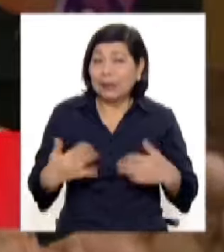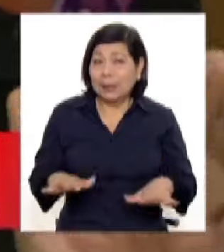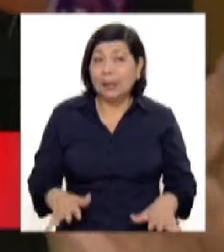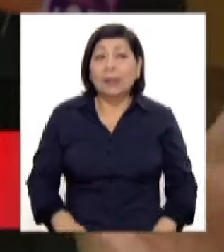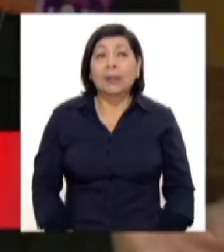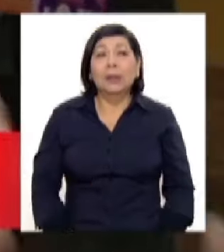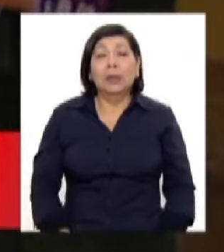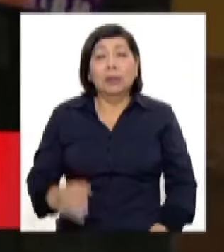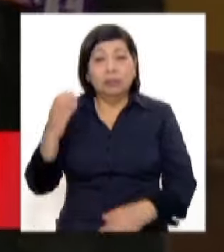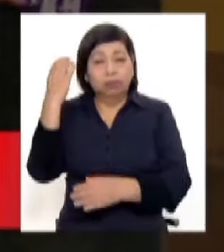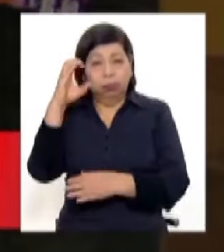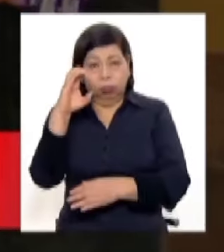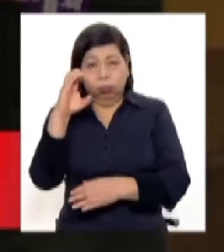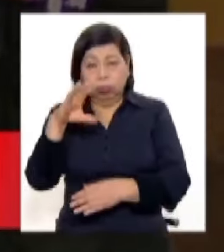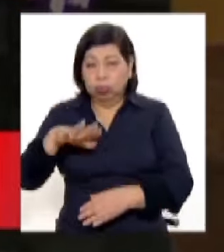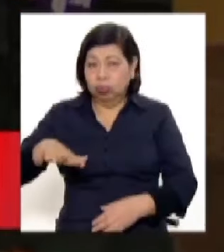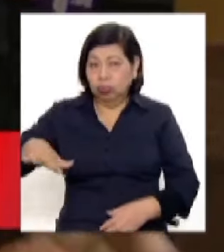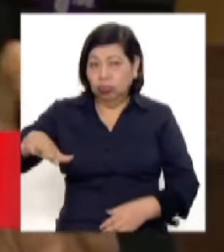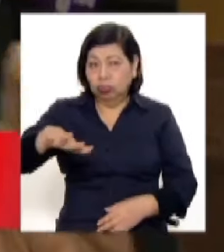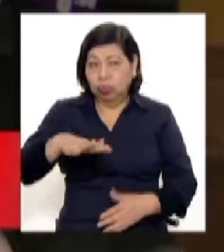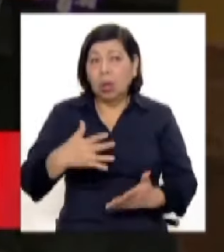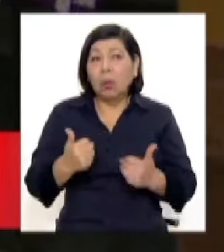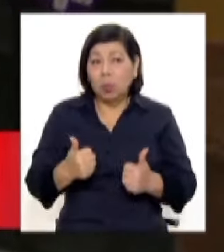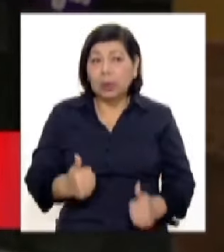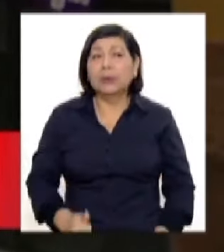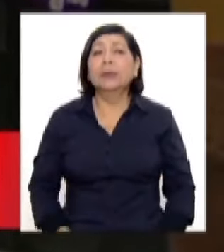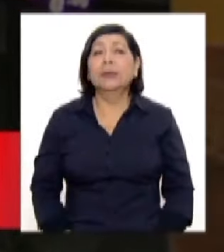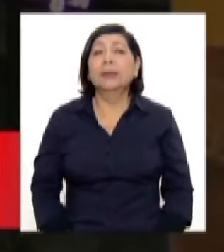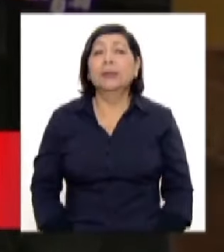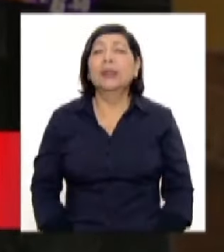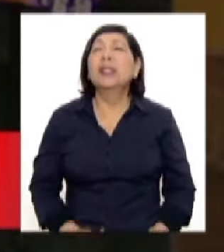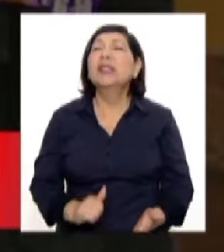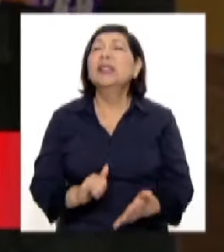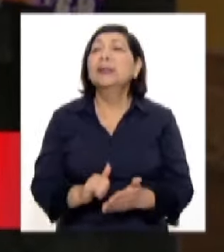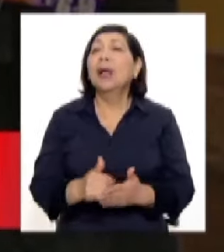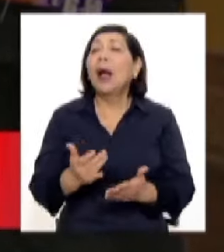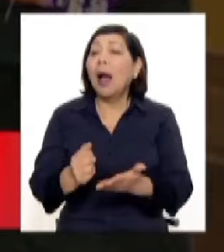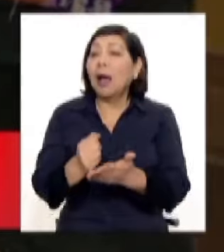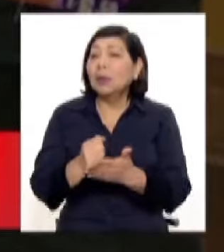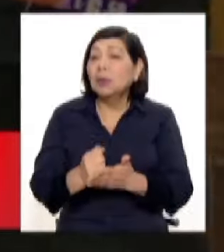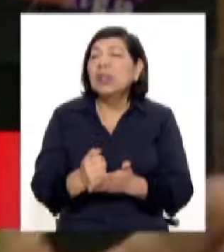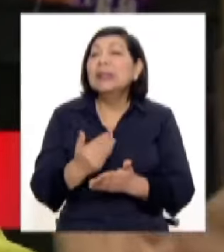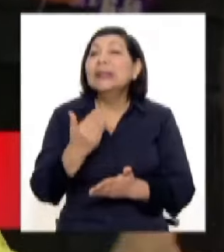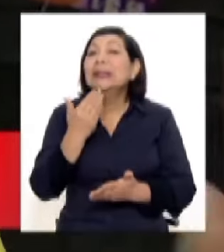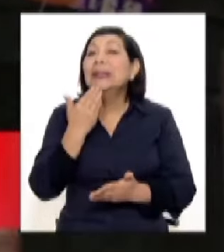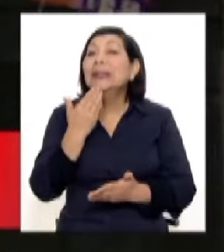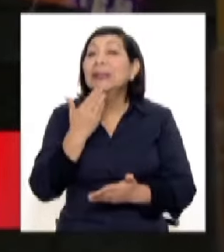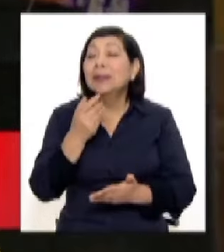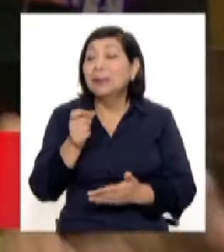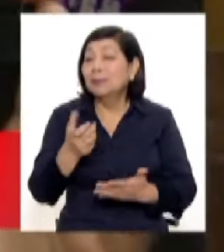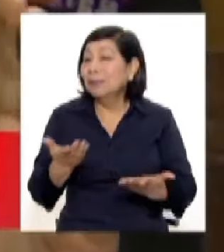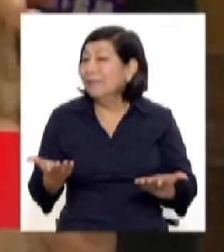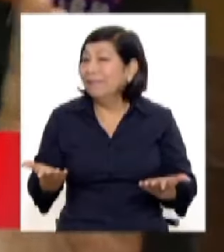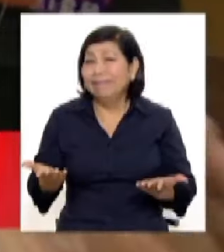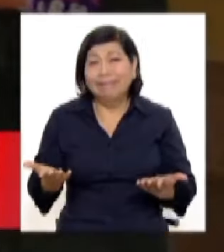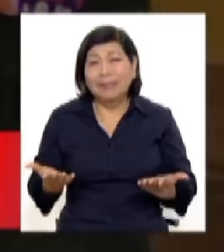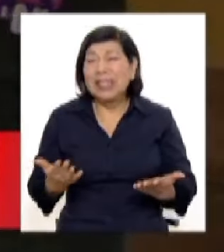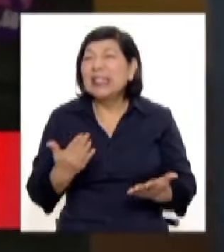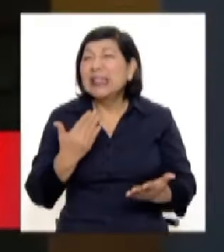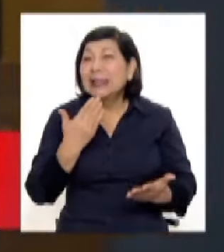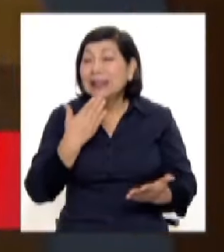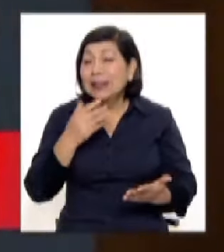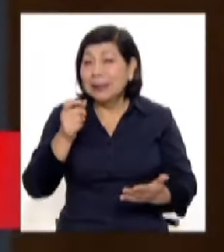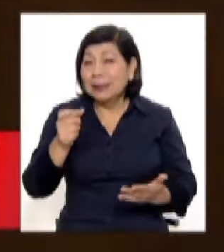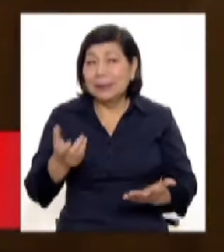tenemos cámaras de video vigilancia, una buena central que nos ayuda a identificar, como es este caso. Está plenamente